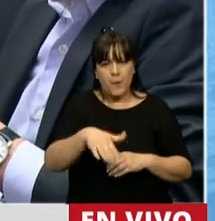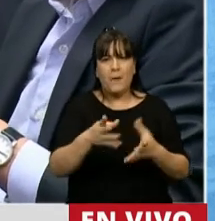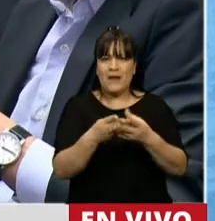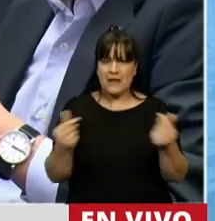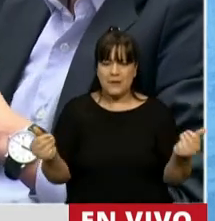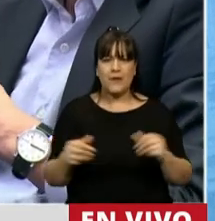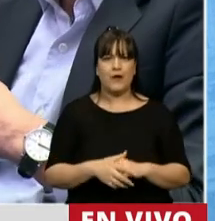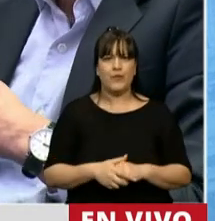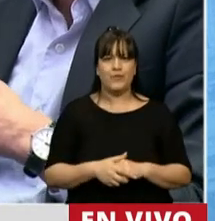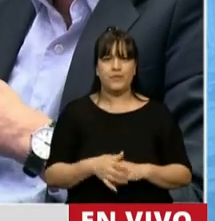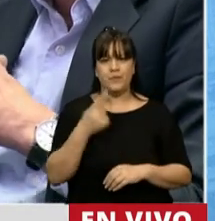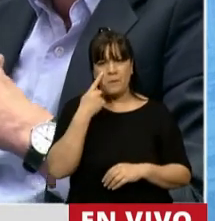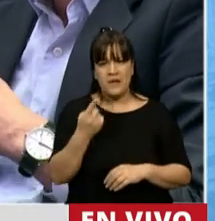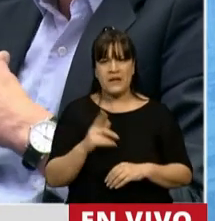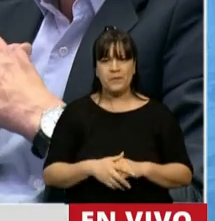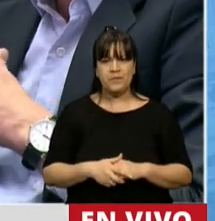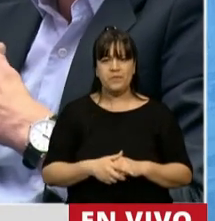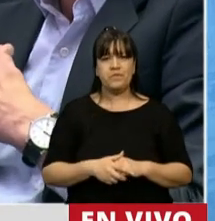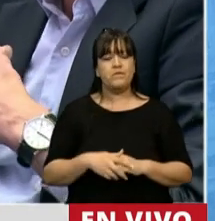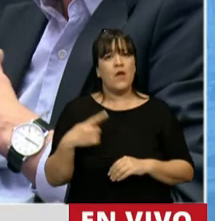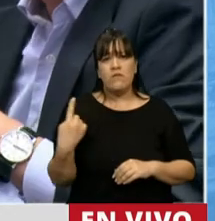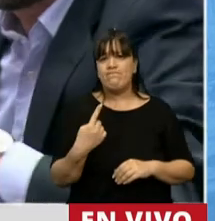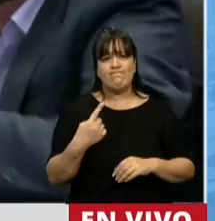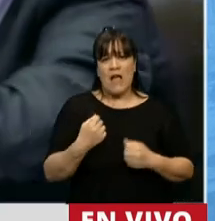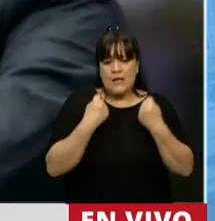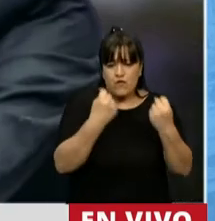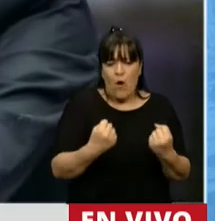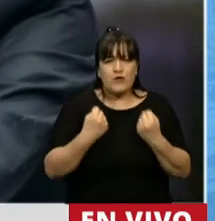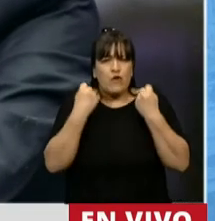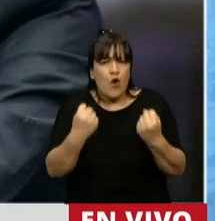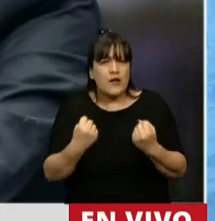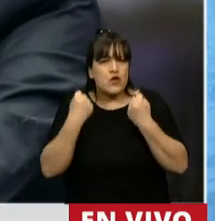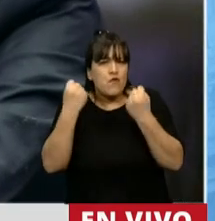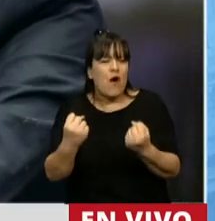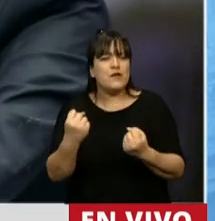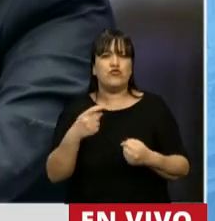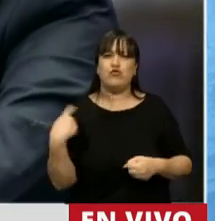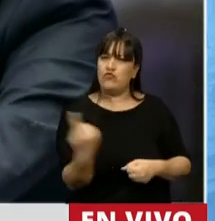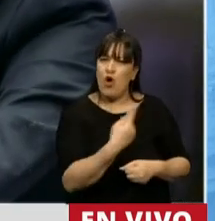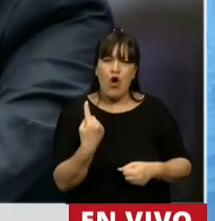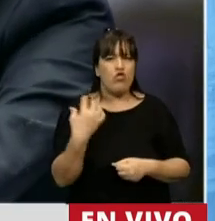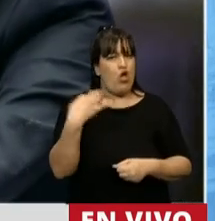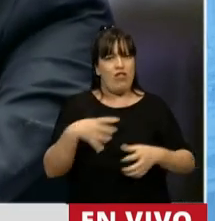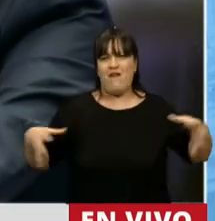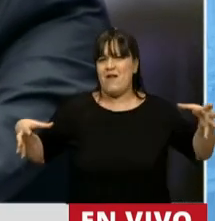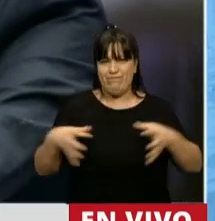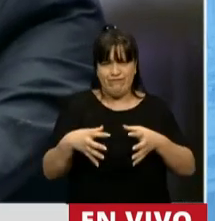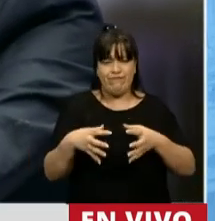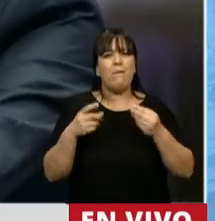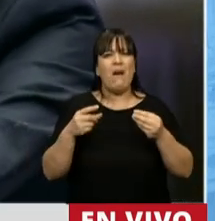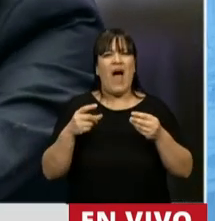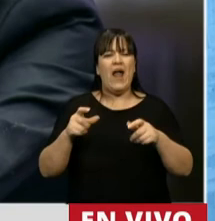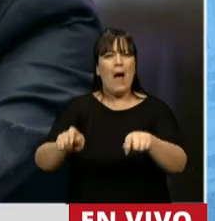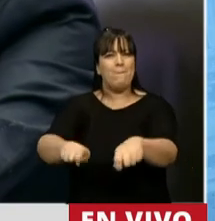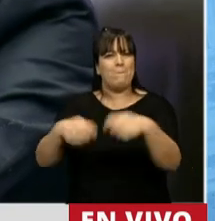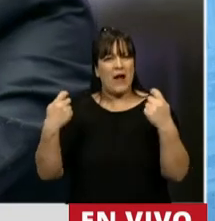cerrando, mire, presidente, todos los esfuerzos deben estar puestos, además, en no dañar